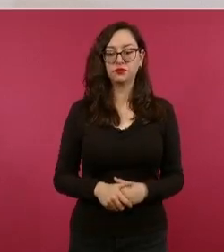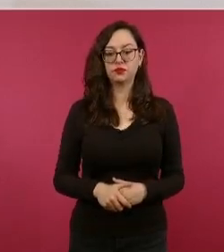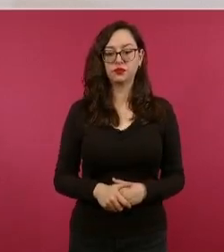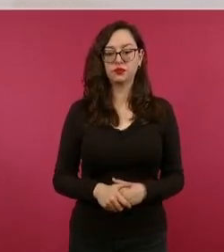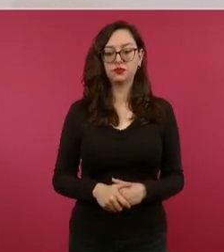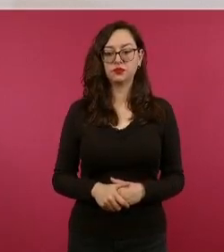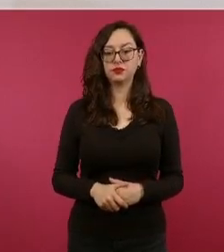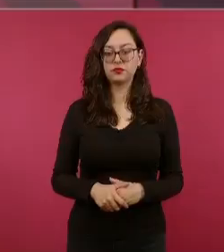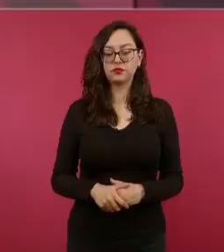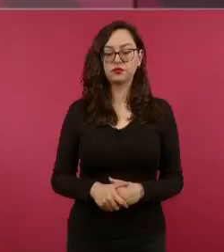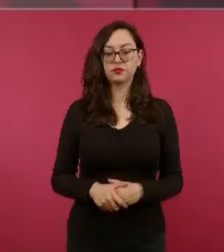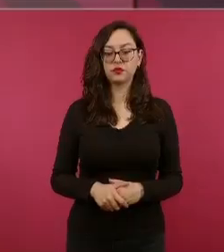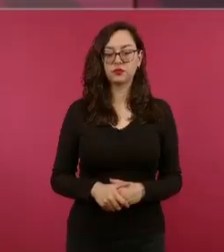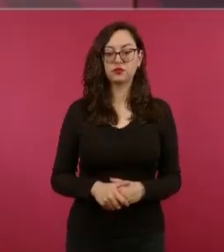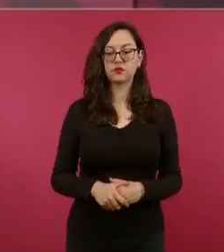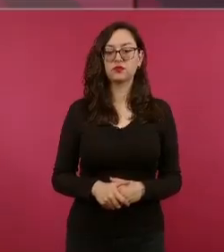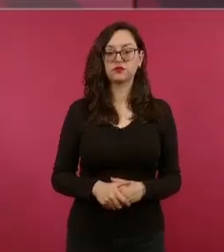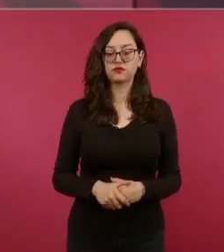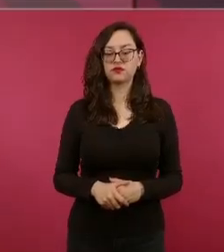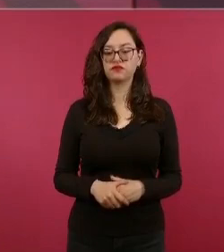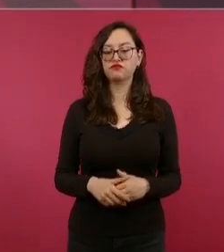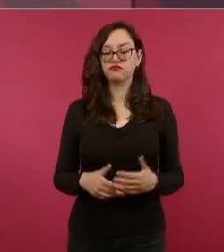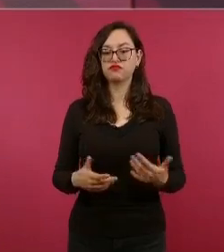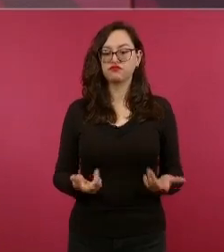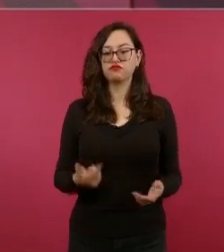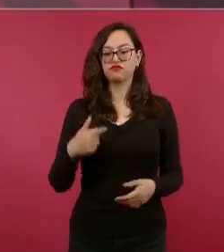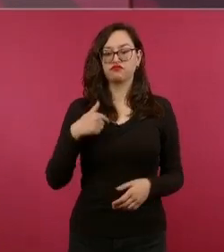Y le agradezco mucho